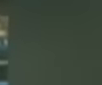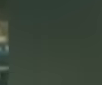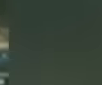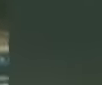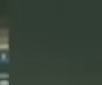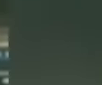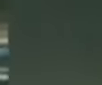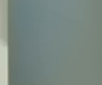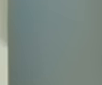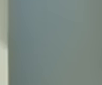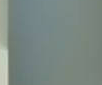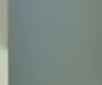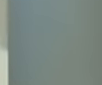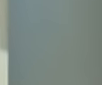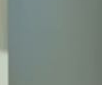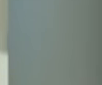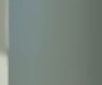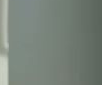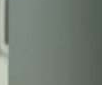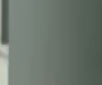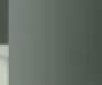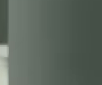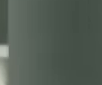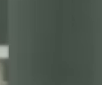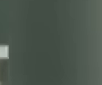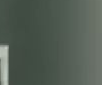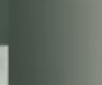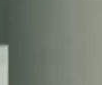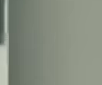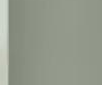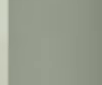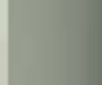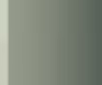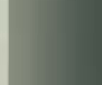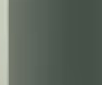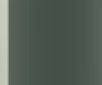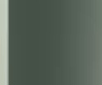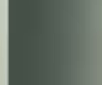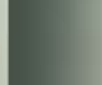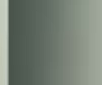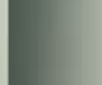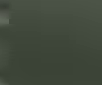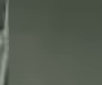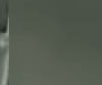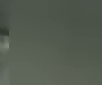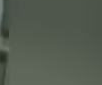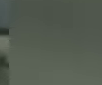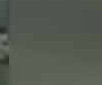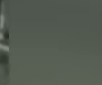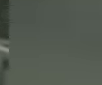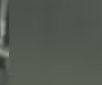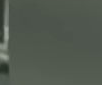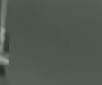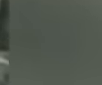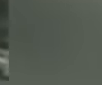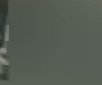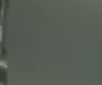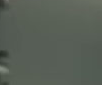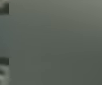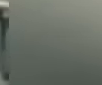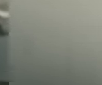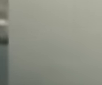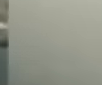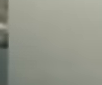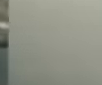ganchas y qué tanto contestas, poner de moda hashtags, amplificarlos, multiplicarlos, hacer parecer que mucha gente está hablando del tema o que mucha